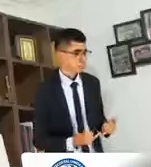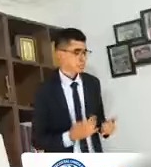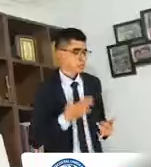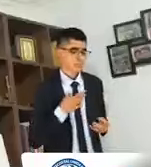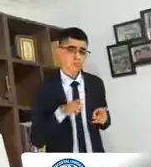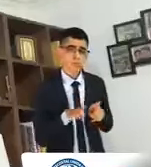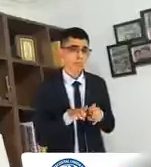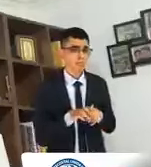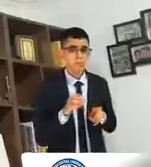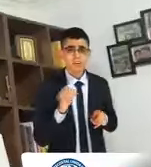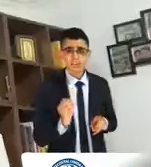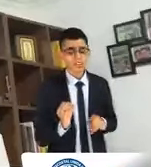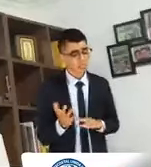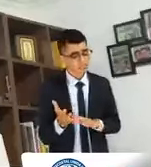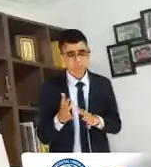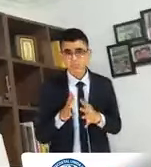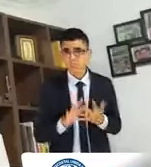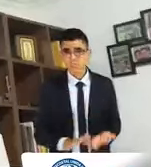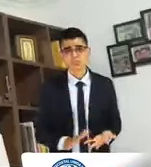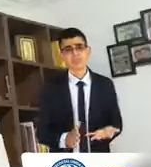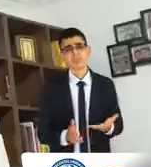no se hubiera muerto.